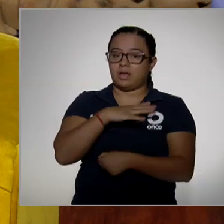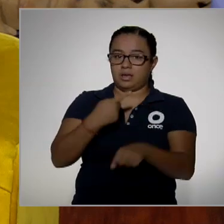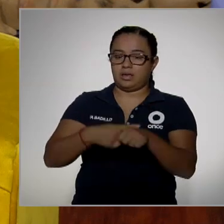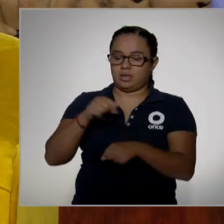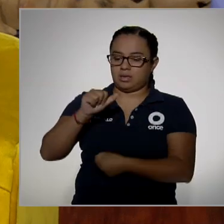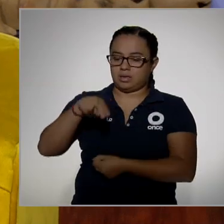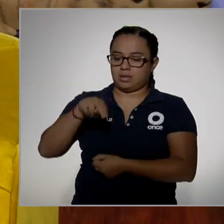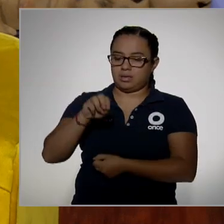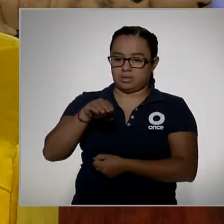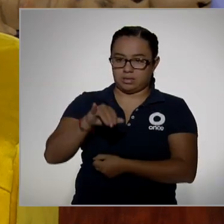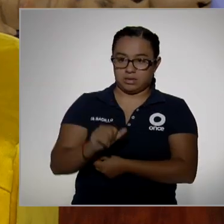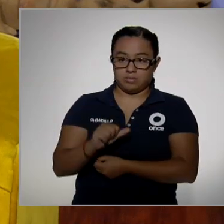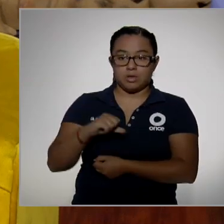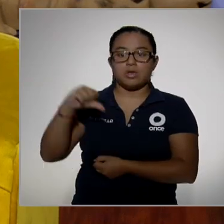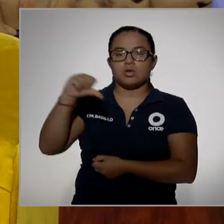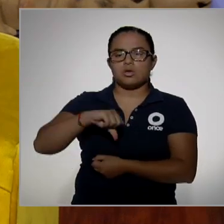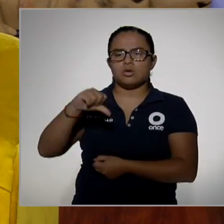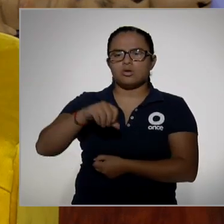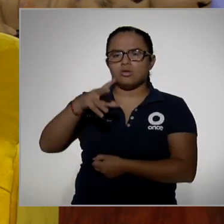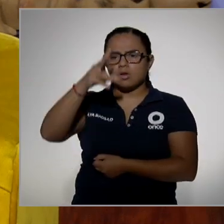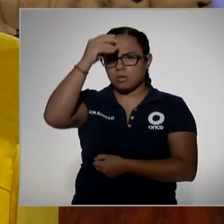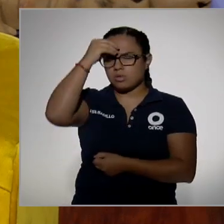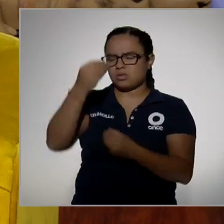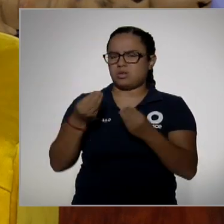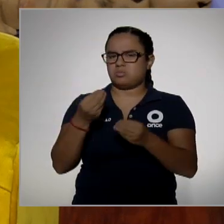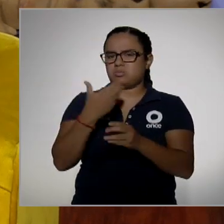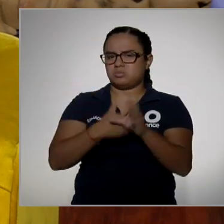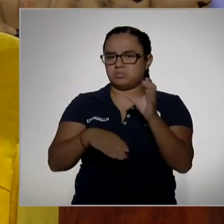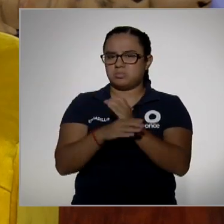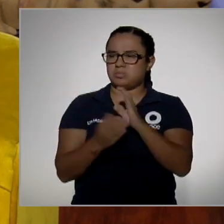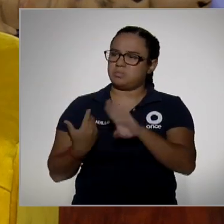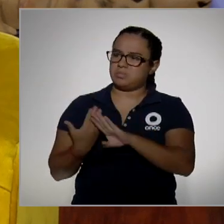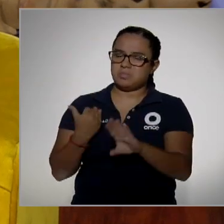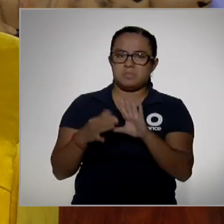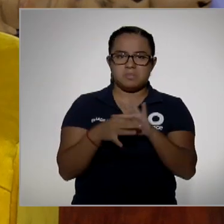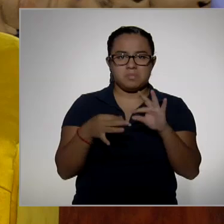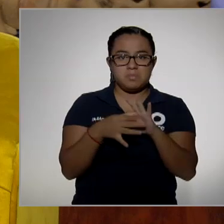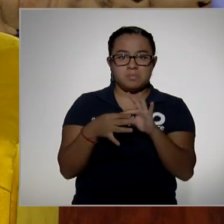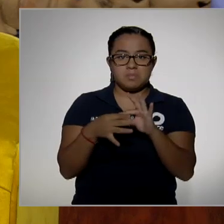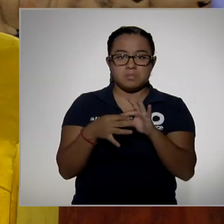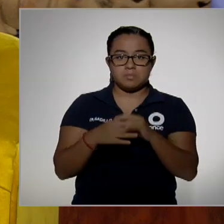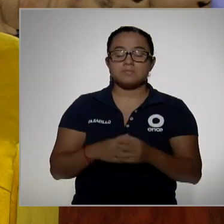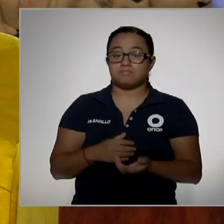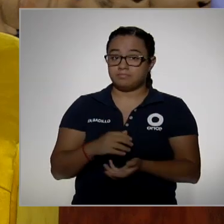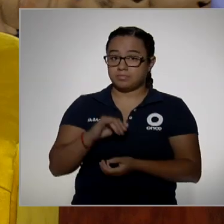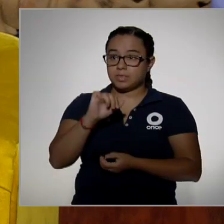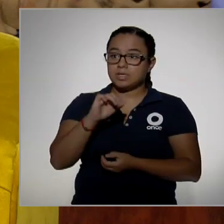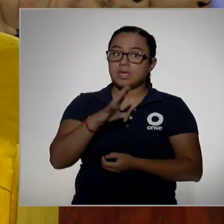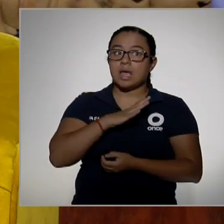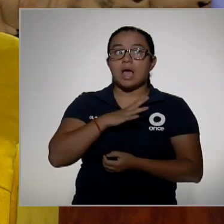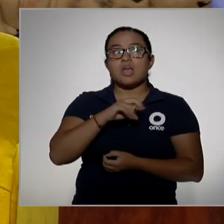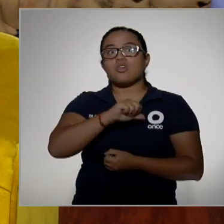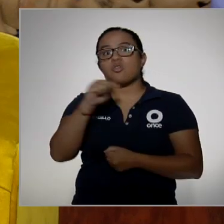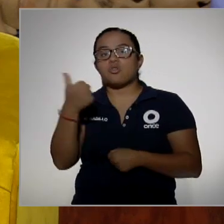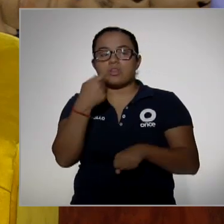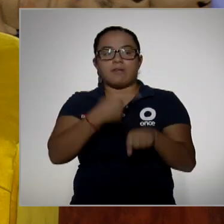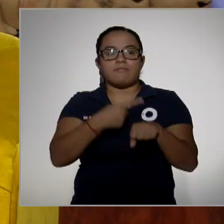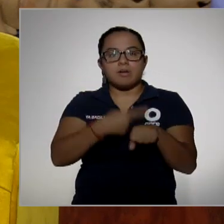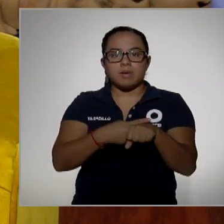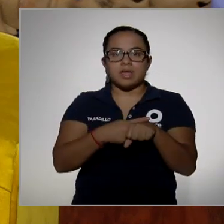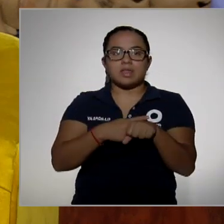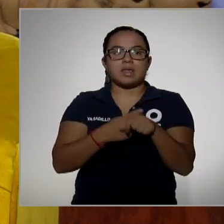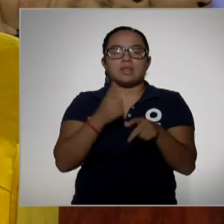y el día de hoy pues ustedes va a aprender aquí muchas causas como bien acabas de decir pp pues si es algo secundario o si es algo primario